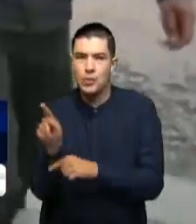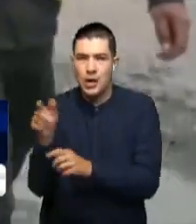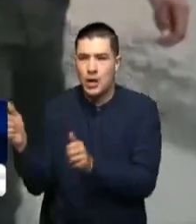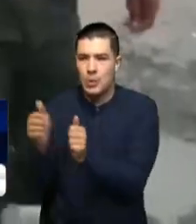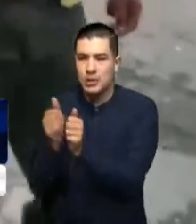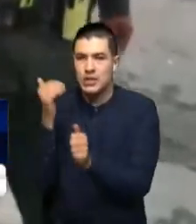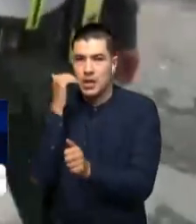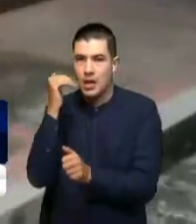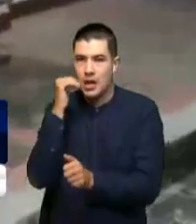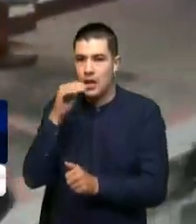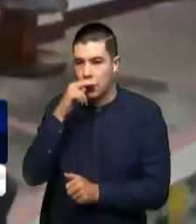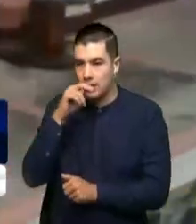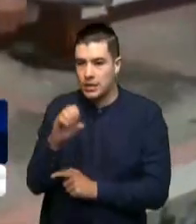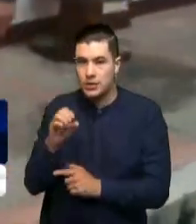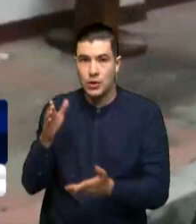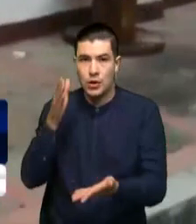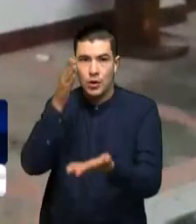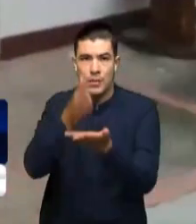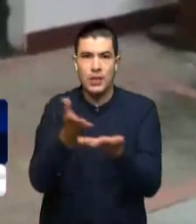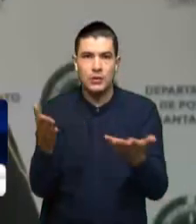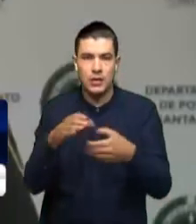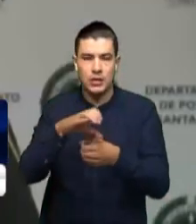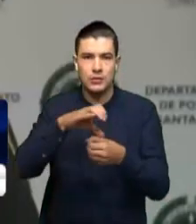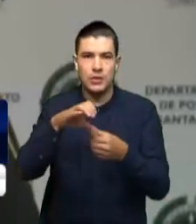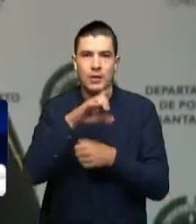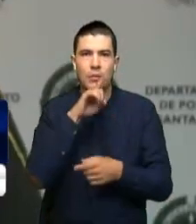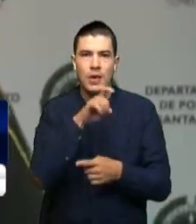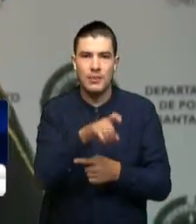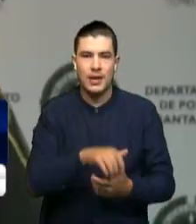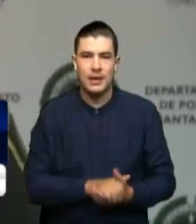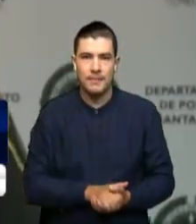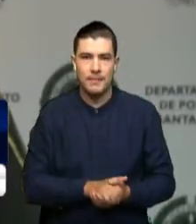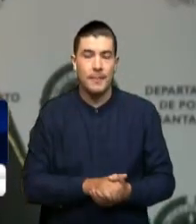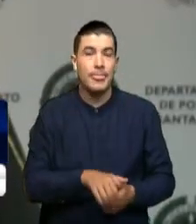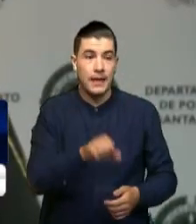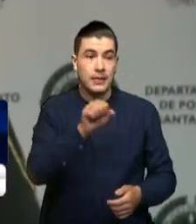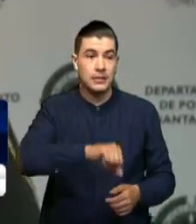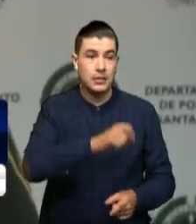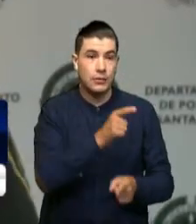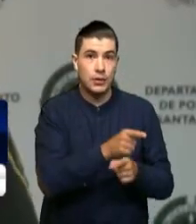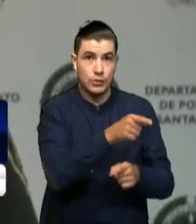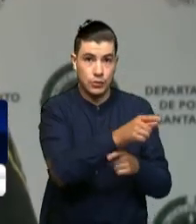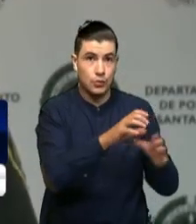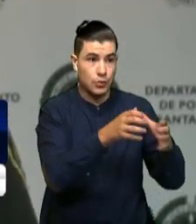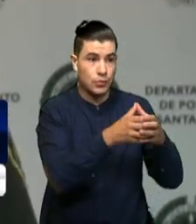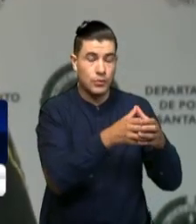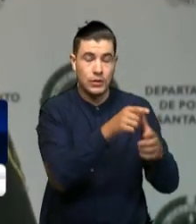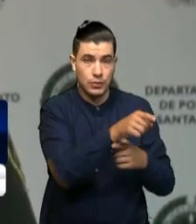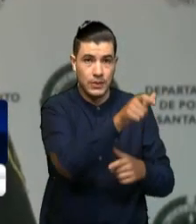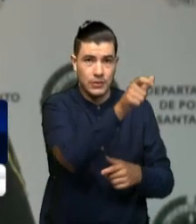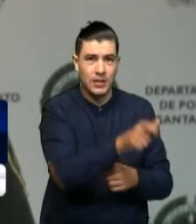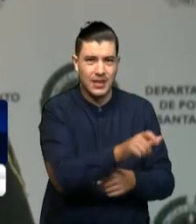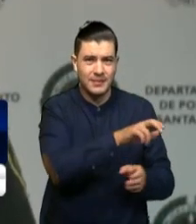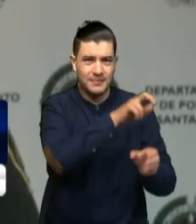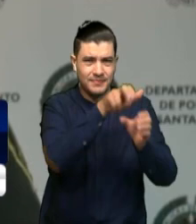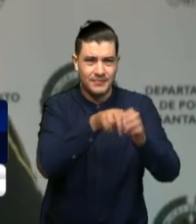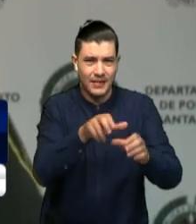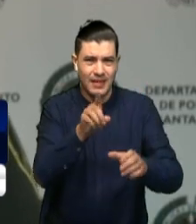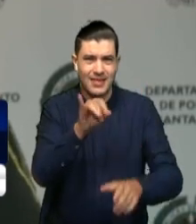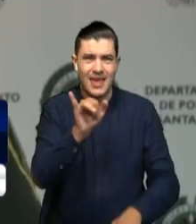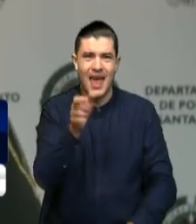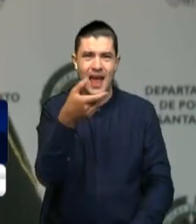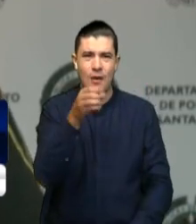y un niño y su destino era bucaramanga este sujeto hace parte la compañía comandante diego lln